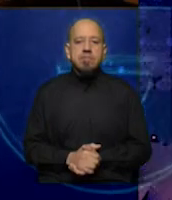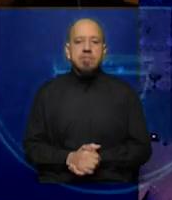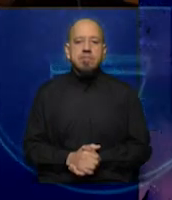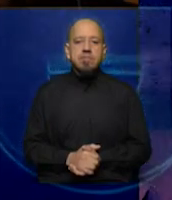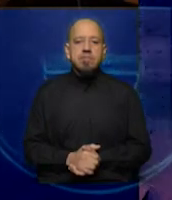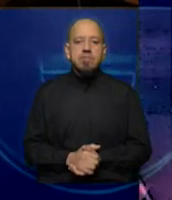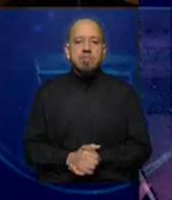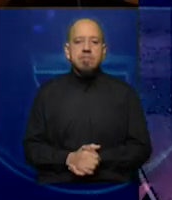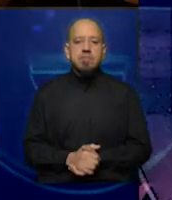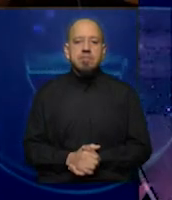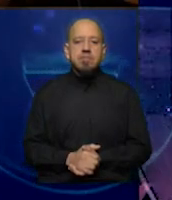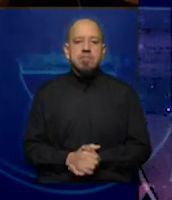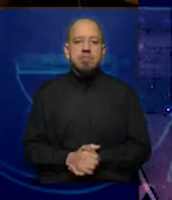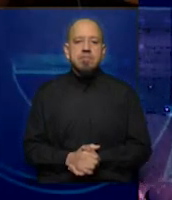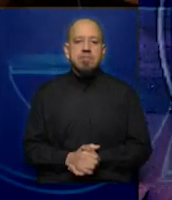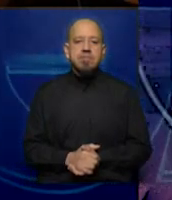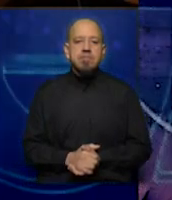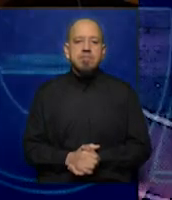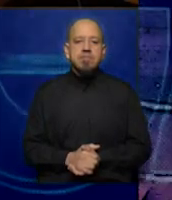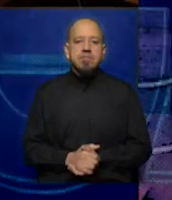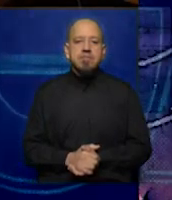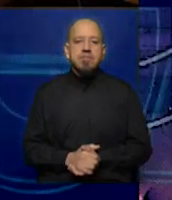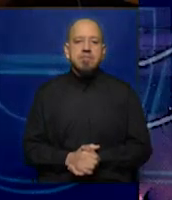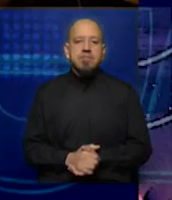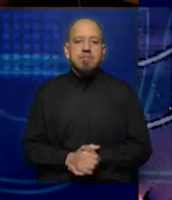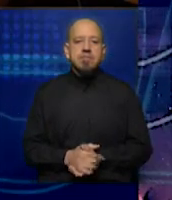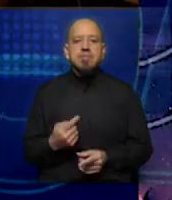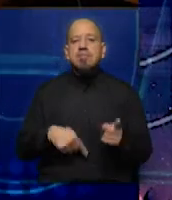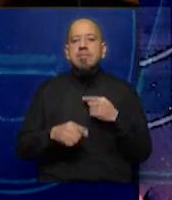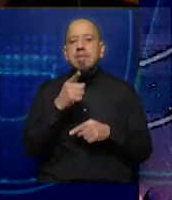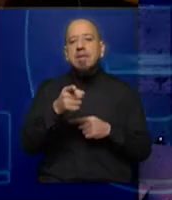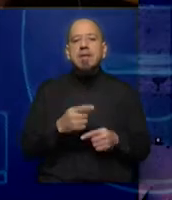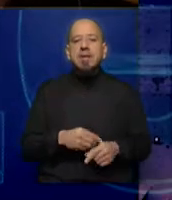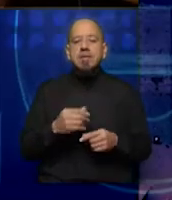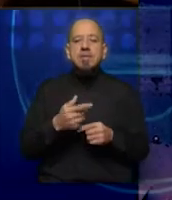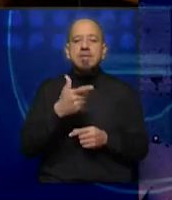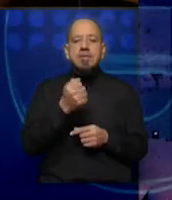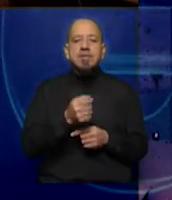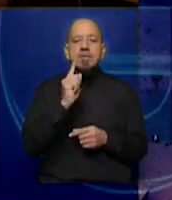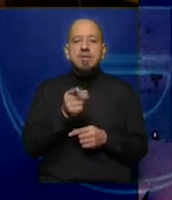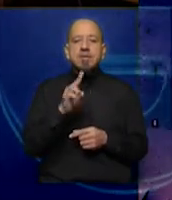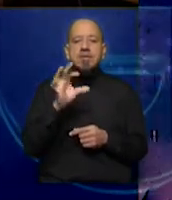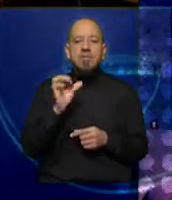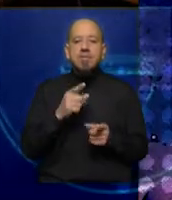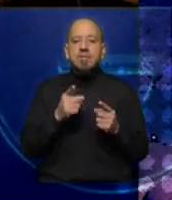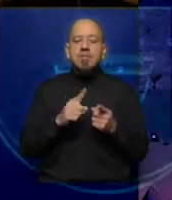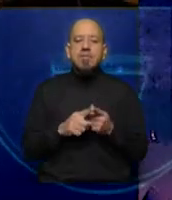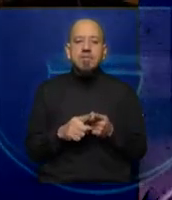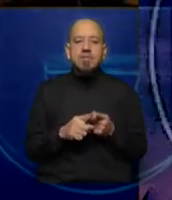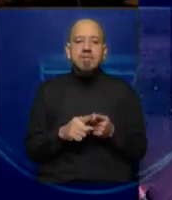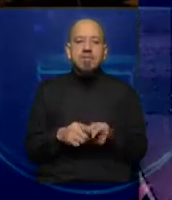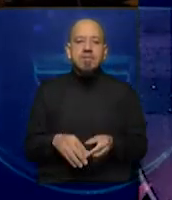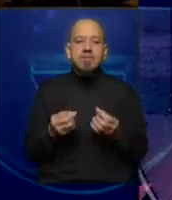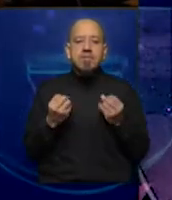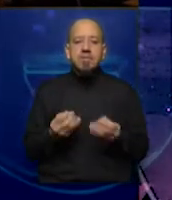Que hizo el bumper. Felicitaciones. Y ahí ya tenemos a la Agus, que no sé si nos está escuchando en este momento, porque en este ciclo vamos